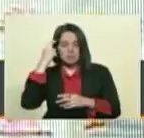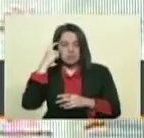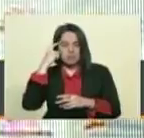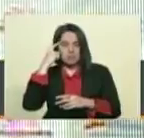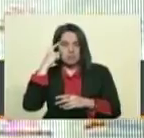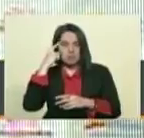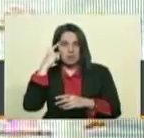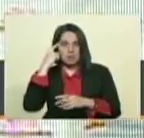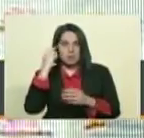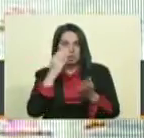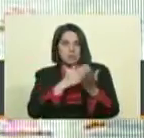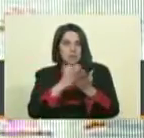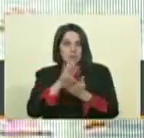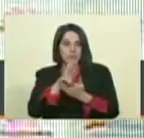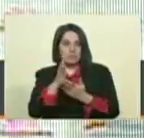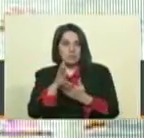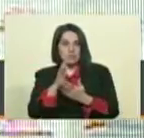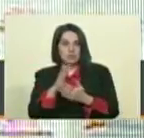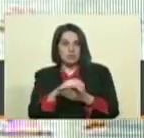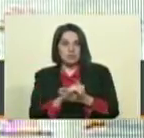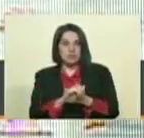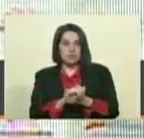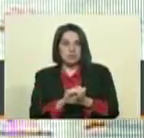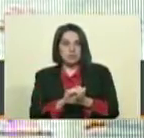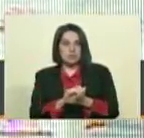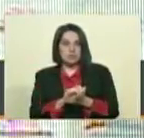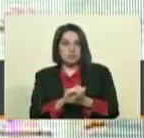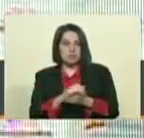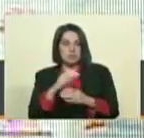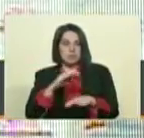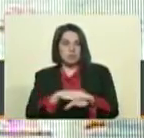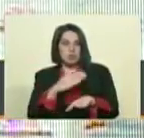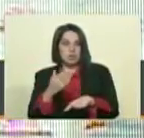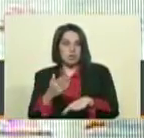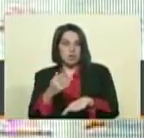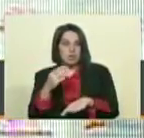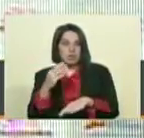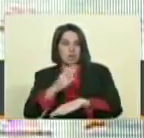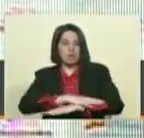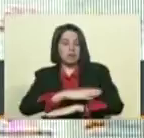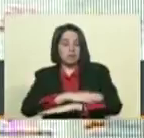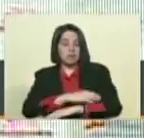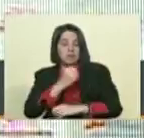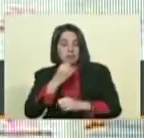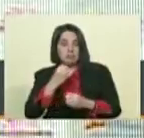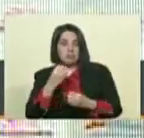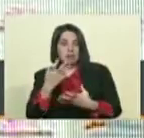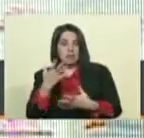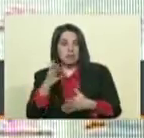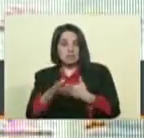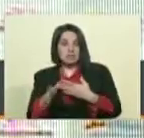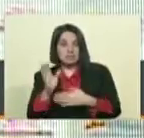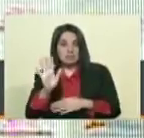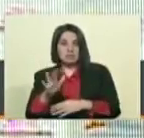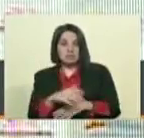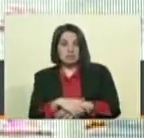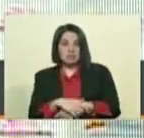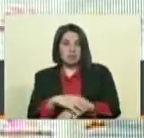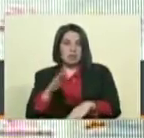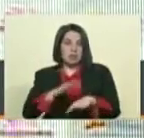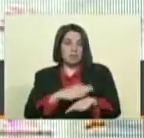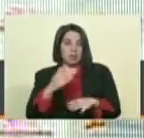fenómeno conductual del por qué actuó así, por qué mató, por qué